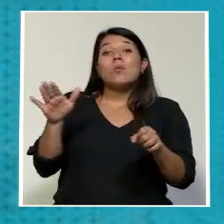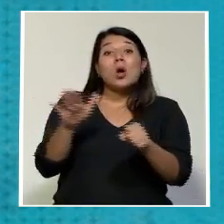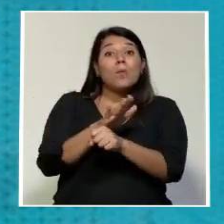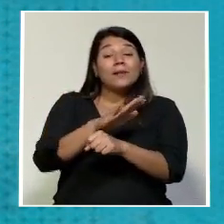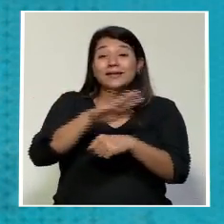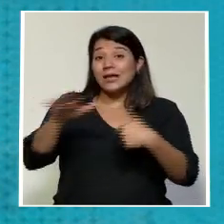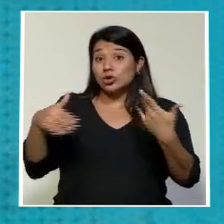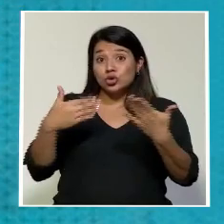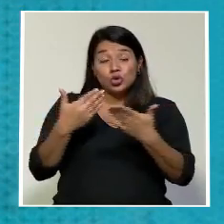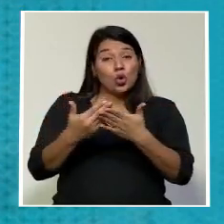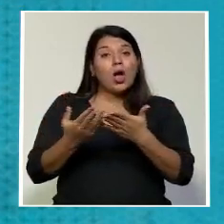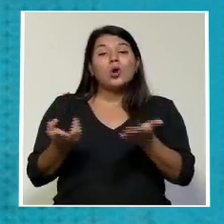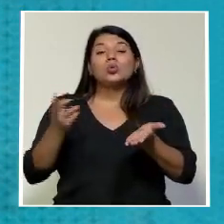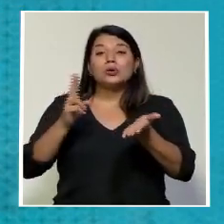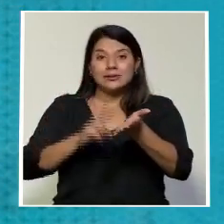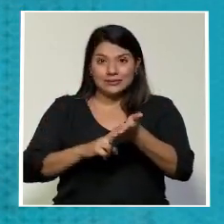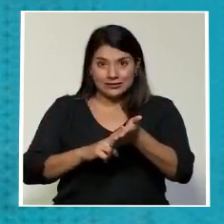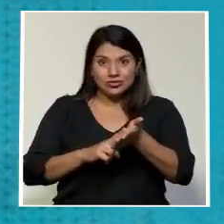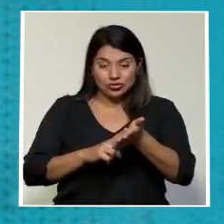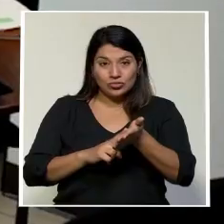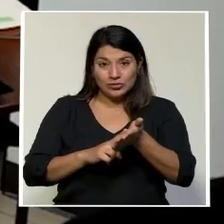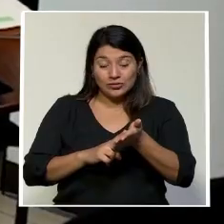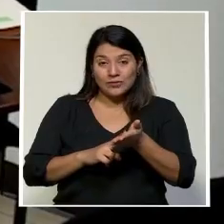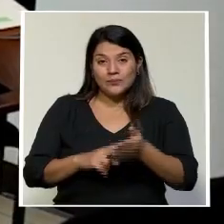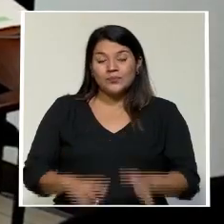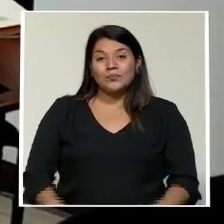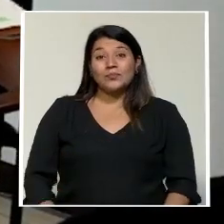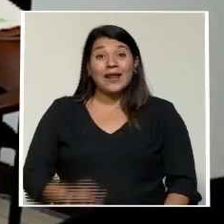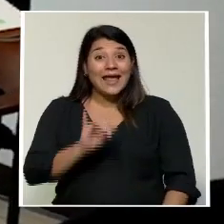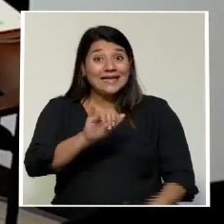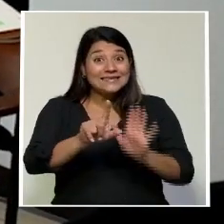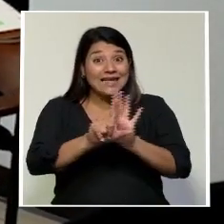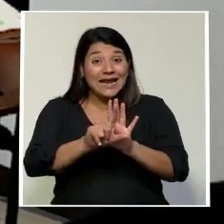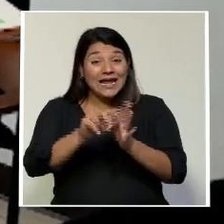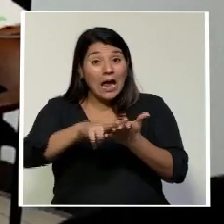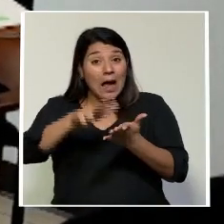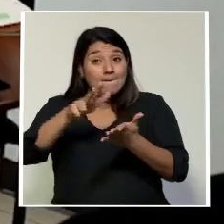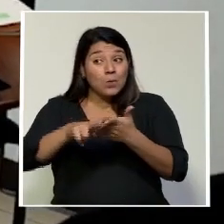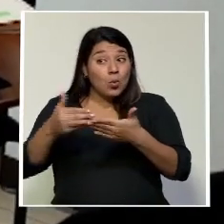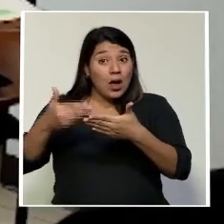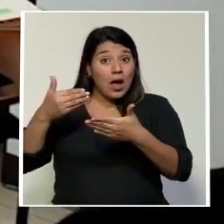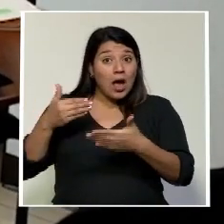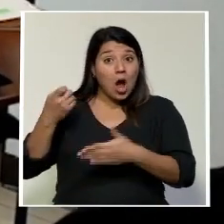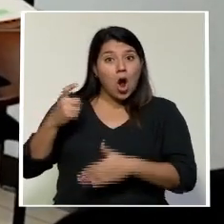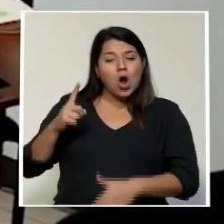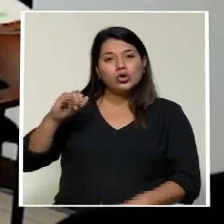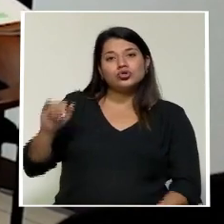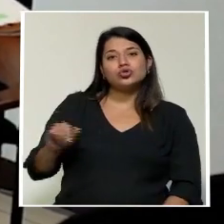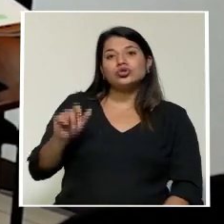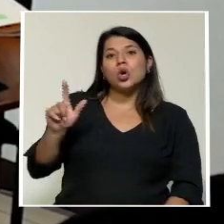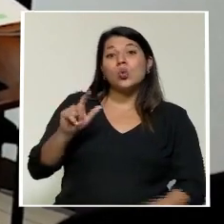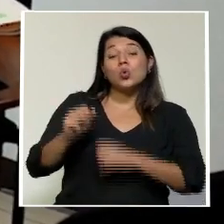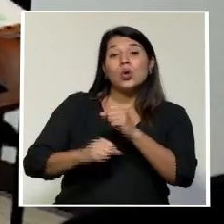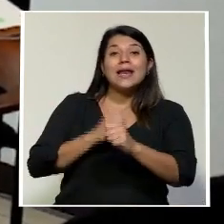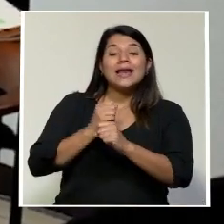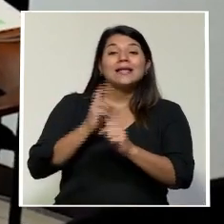contrataciones que tengan con este. Esta ley fue aprobada el 11 de junio del año 2019.